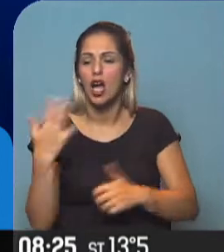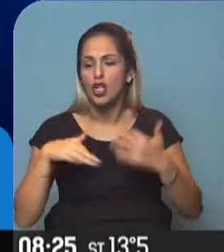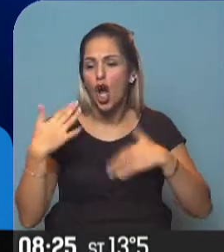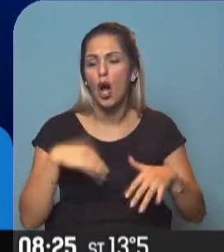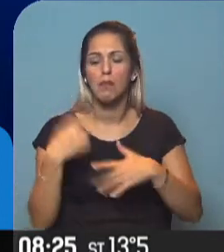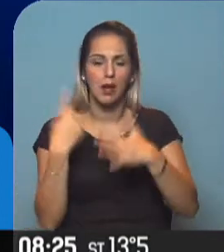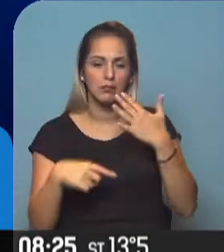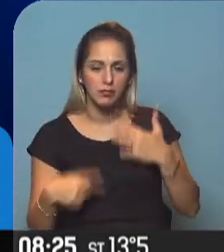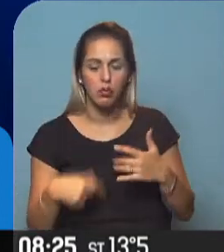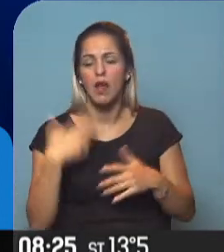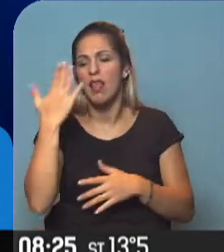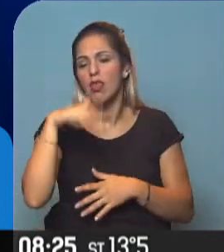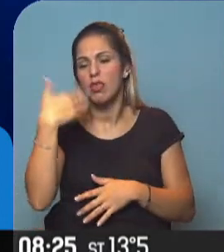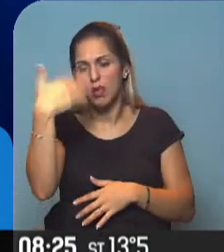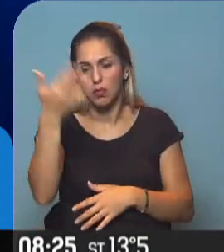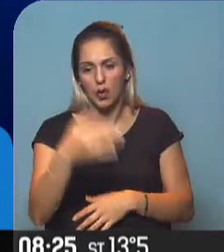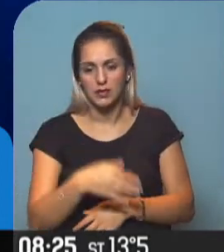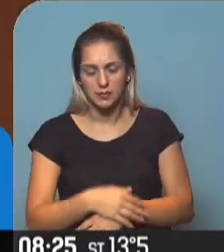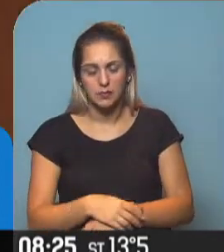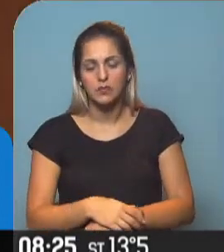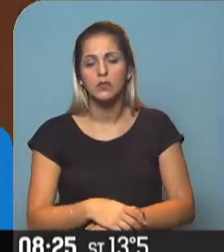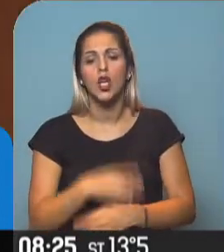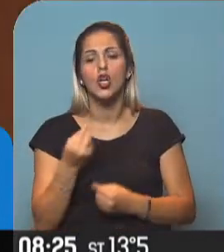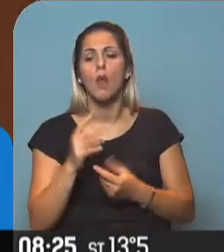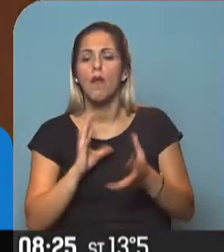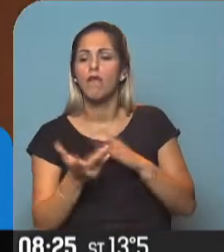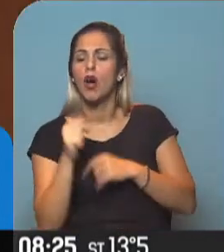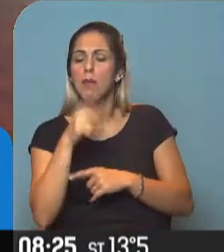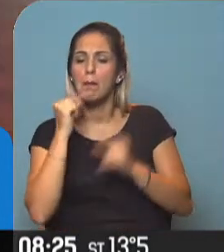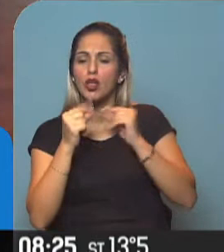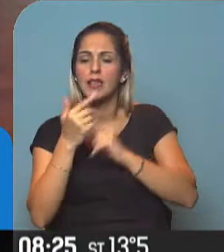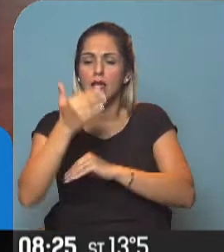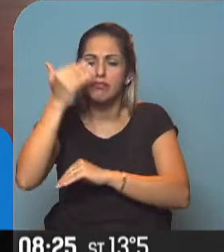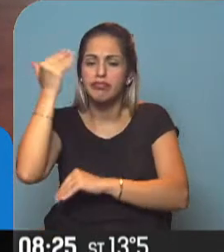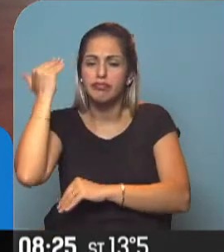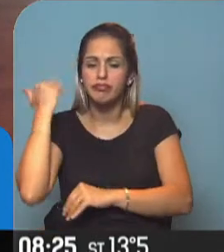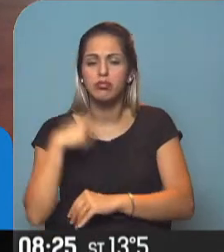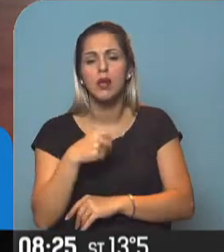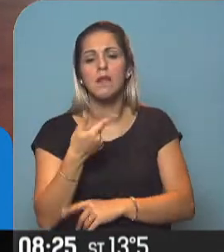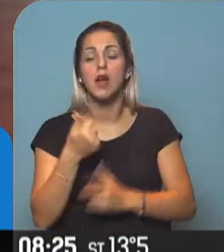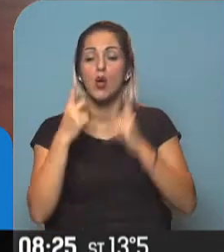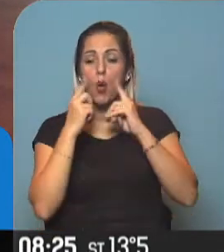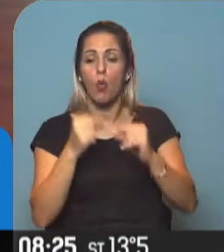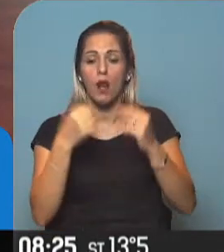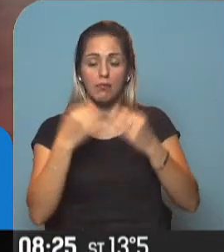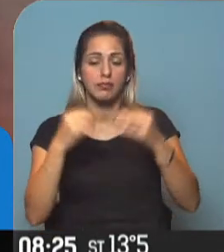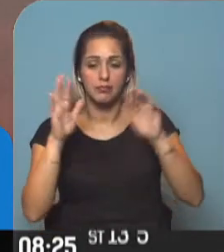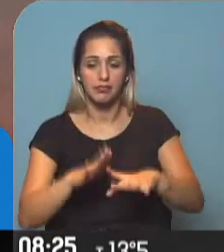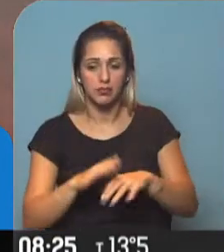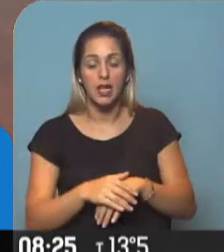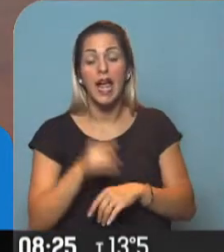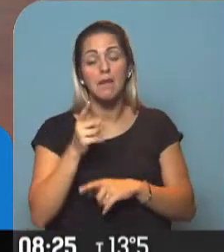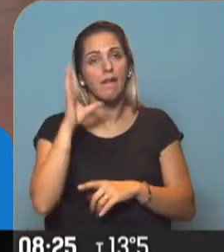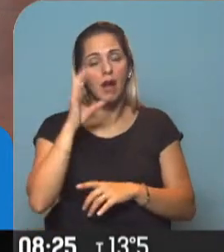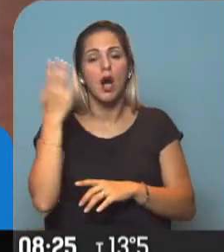industria siderúrgica van a ser muy posteriores oberto como era el modo de protesta la huelga principalmente en ese